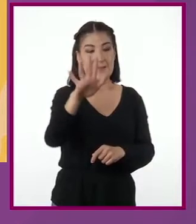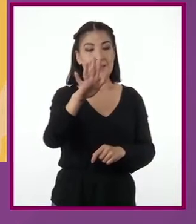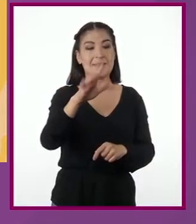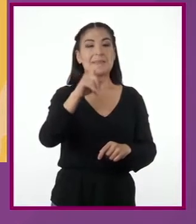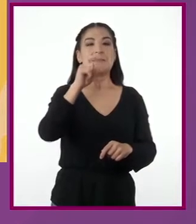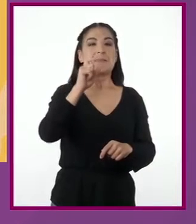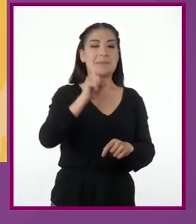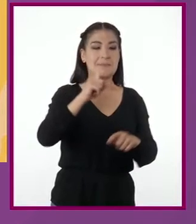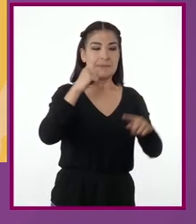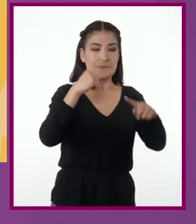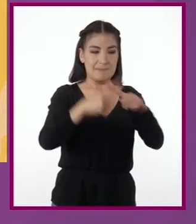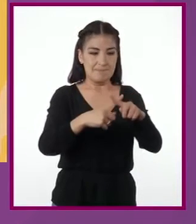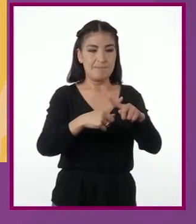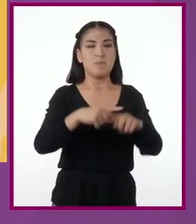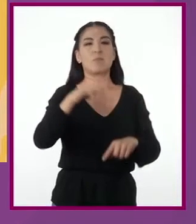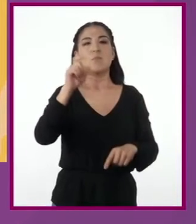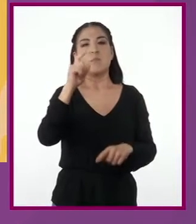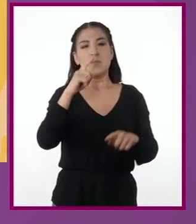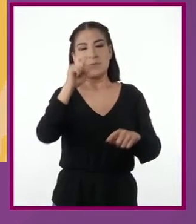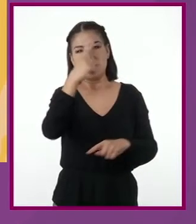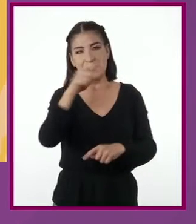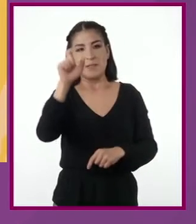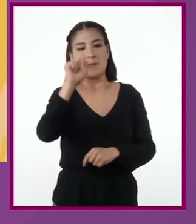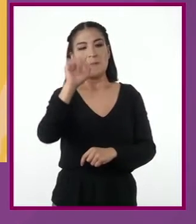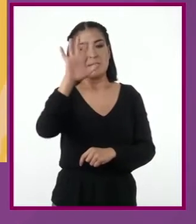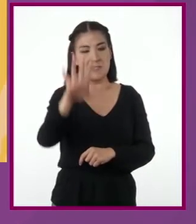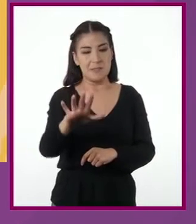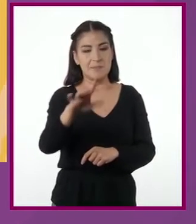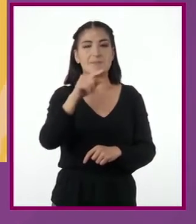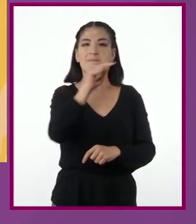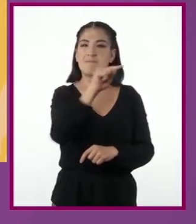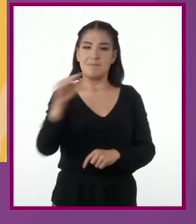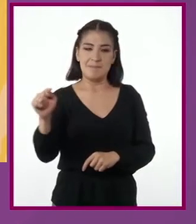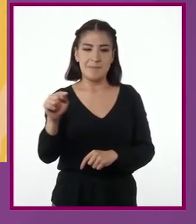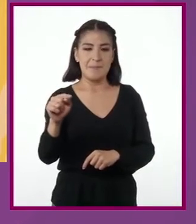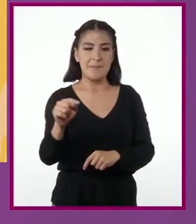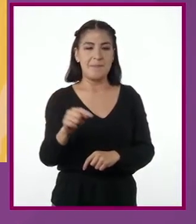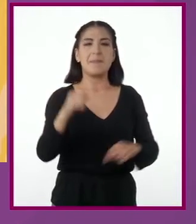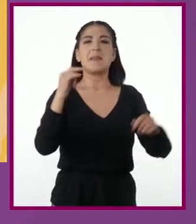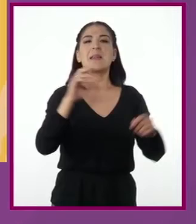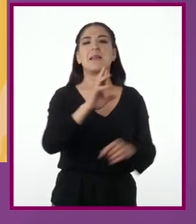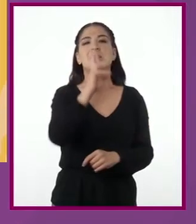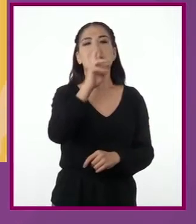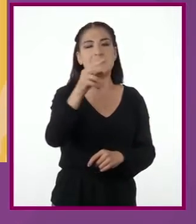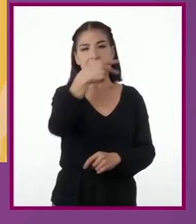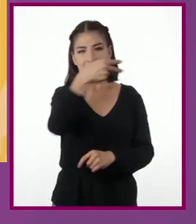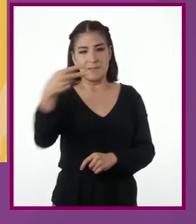positivo por 125 negativo es igual